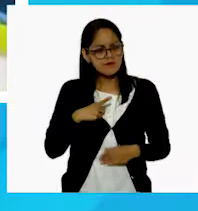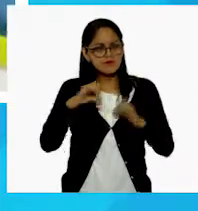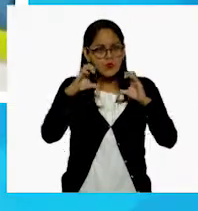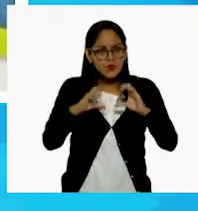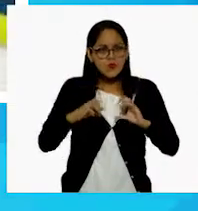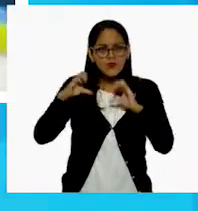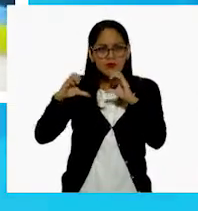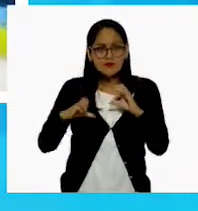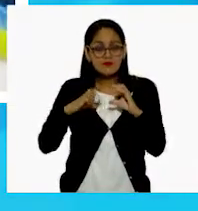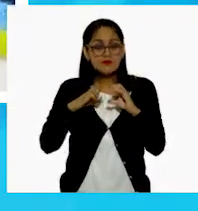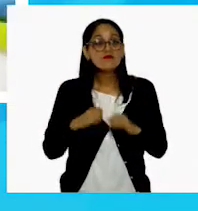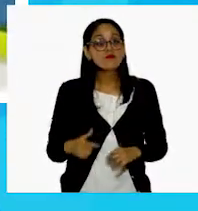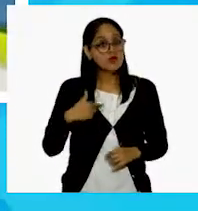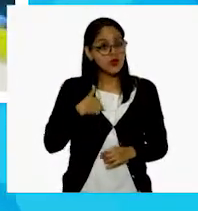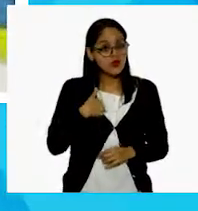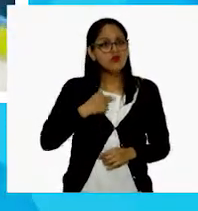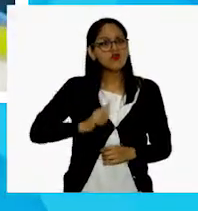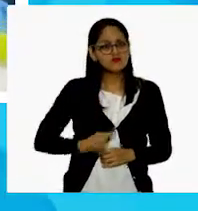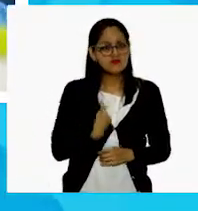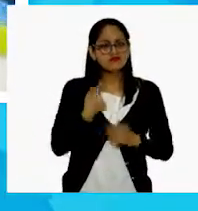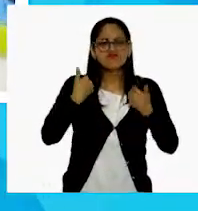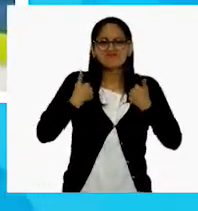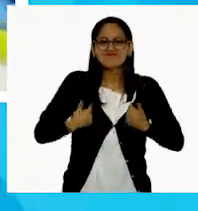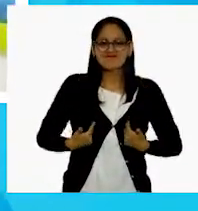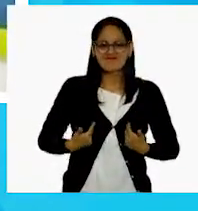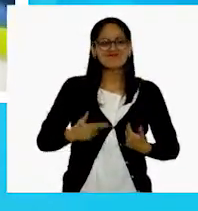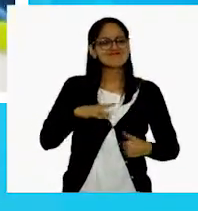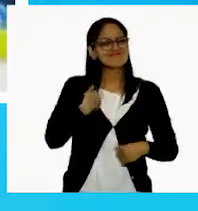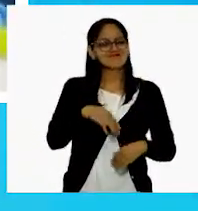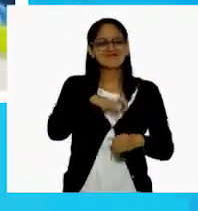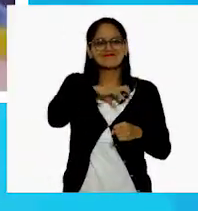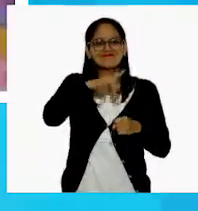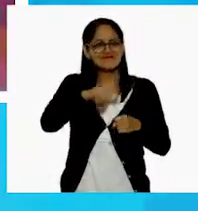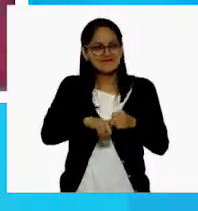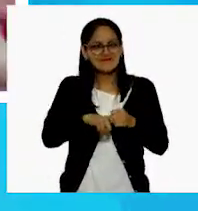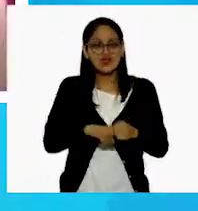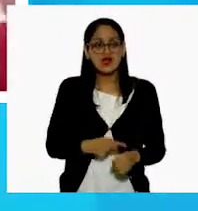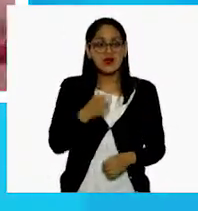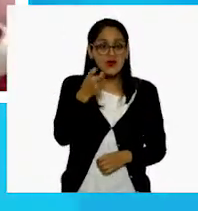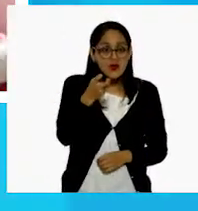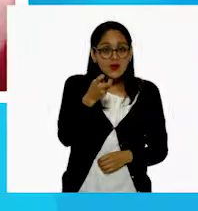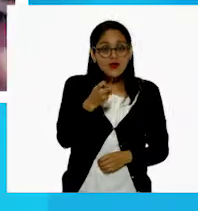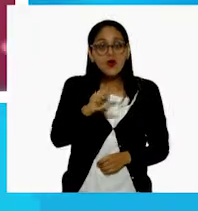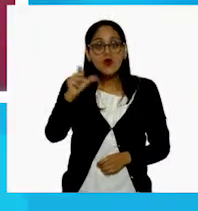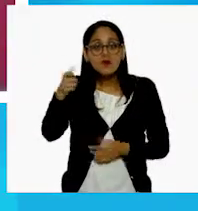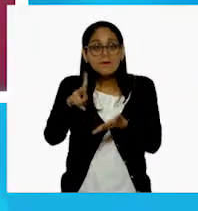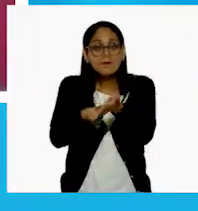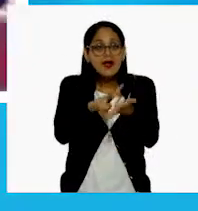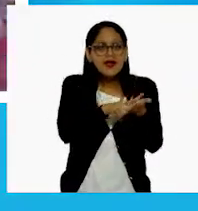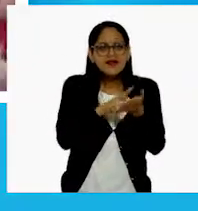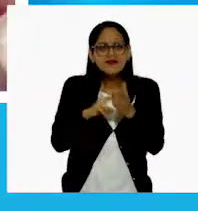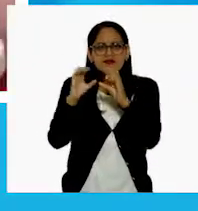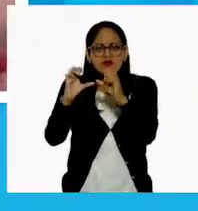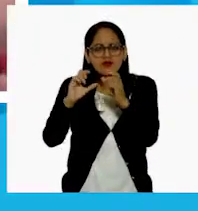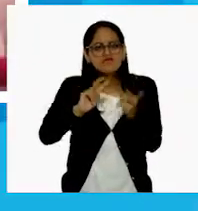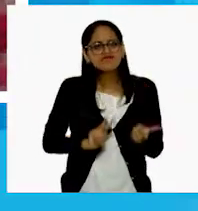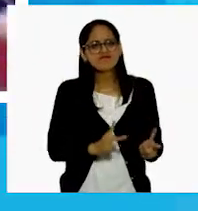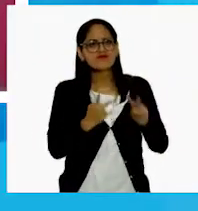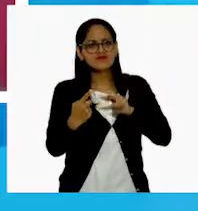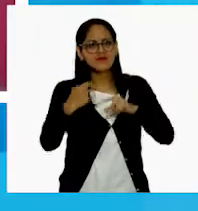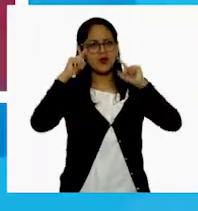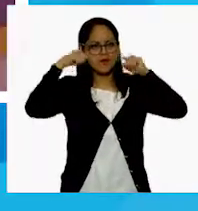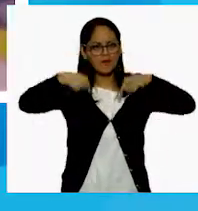cuidar. Porque tú eres tesoro especial y como algo valioso te debes